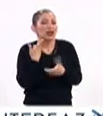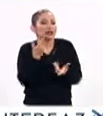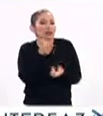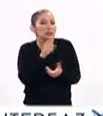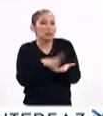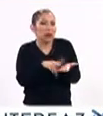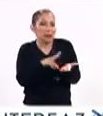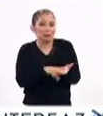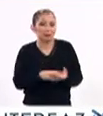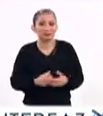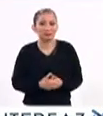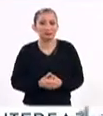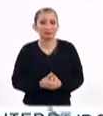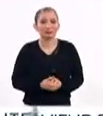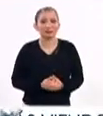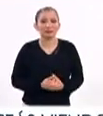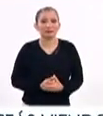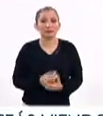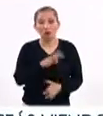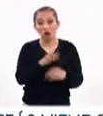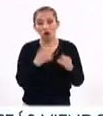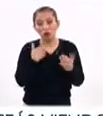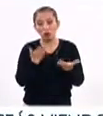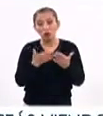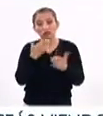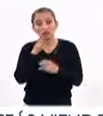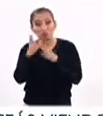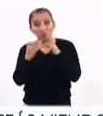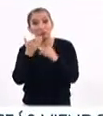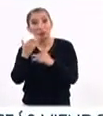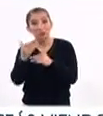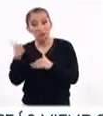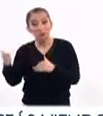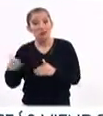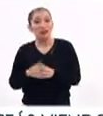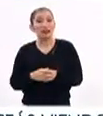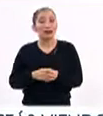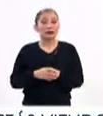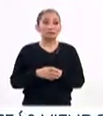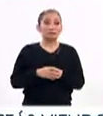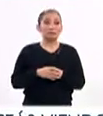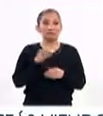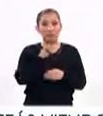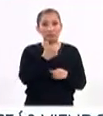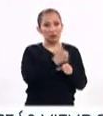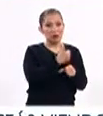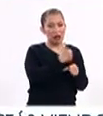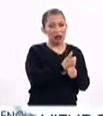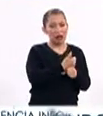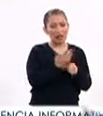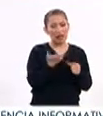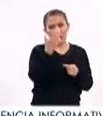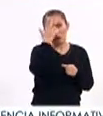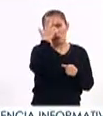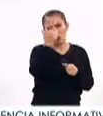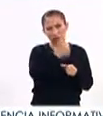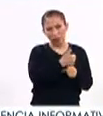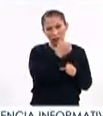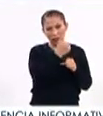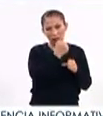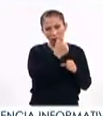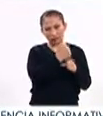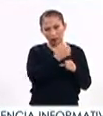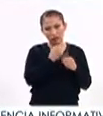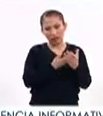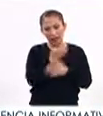final todo valió la pena. Todo rindió frutos y bueno, sí, o sea, desde la primaria, me acuerdo, 6º de primaria,